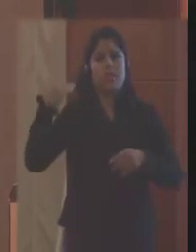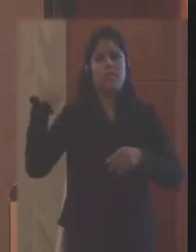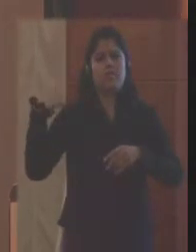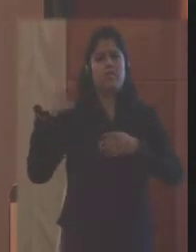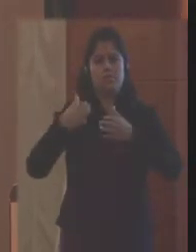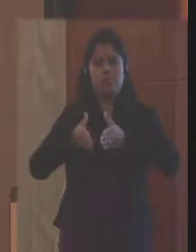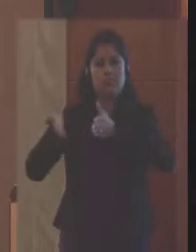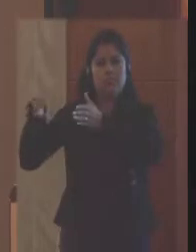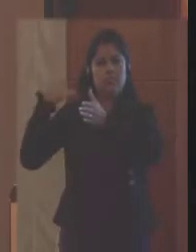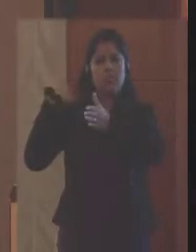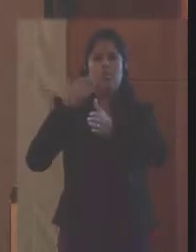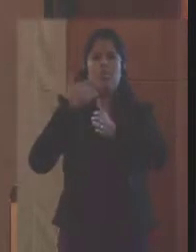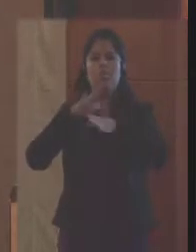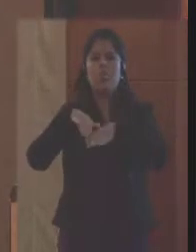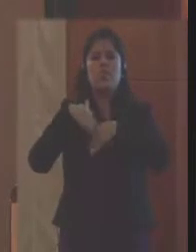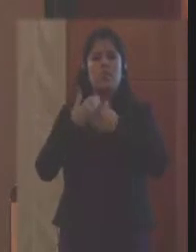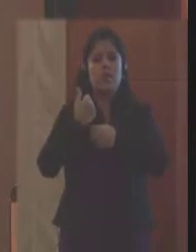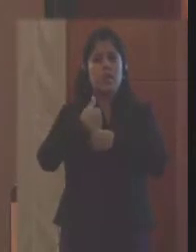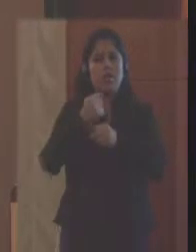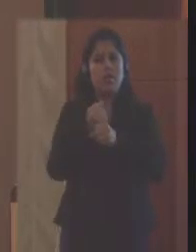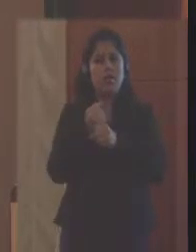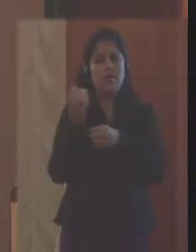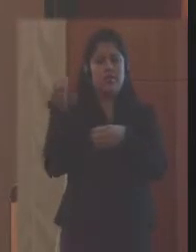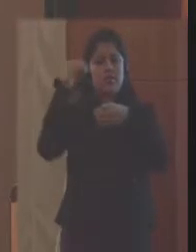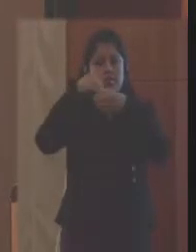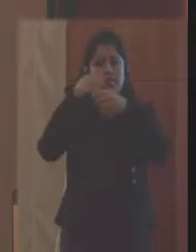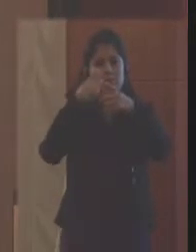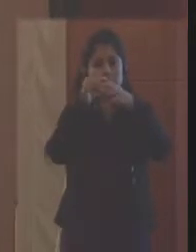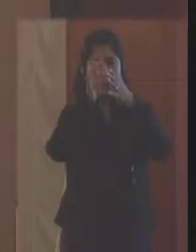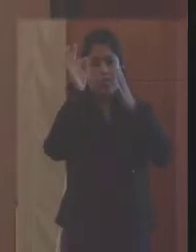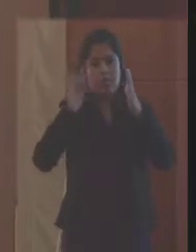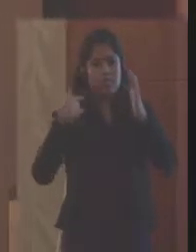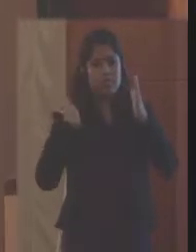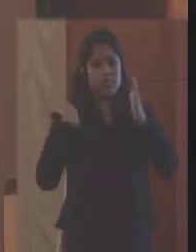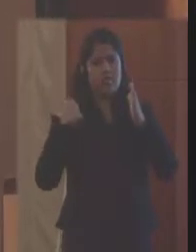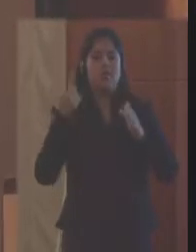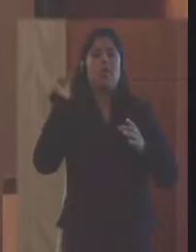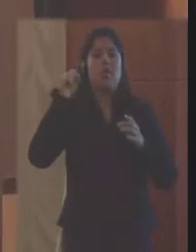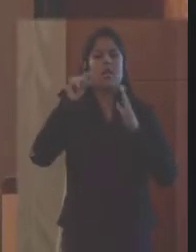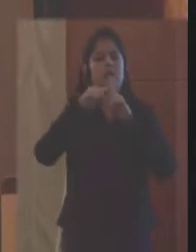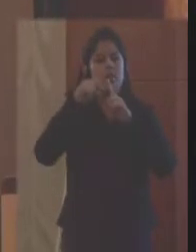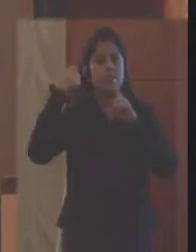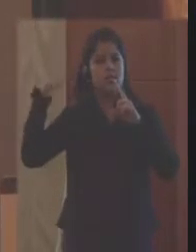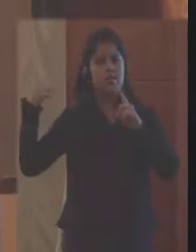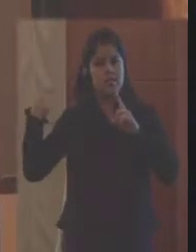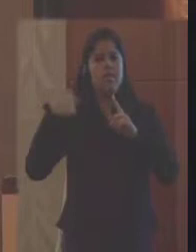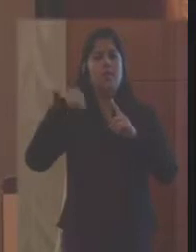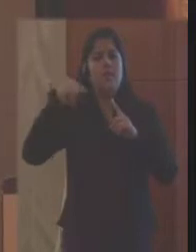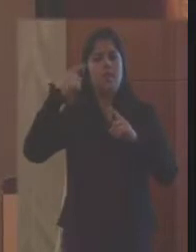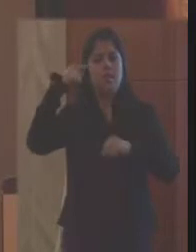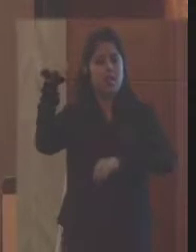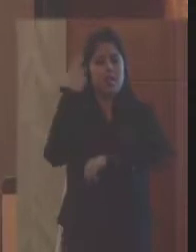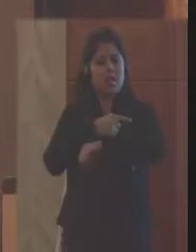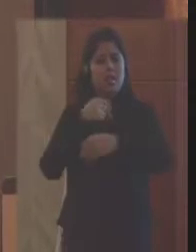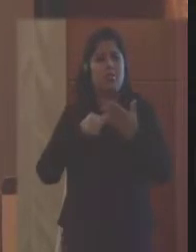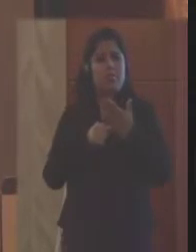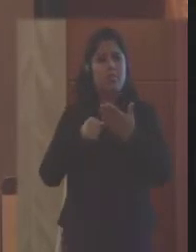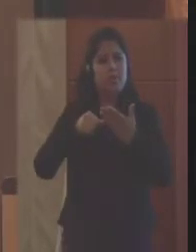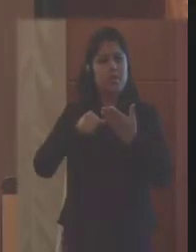estructura. Y eso hace que dentro del esquema nuestro, el Sistema Nacional de Gestión de Riesgos dependía de un